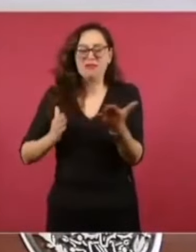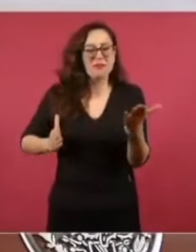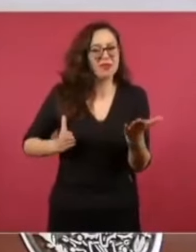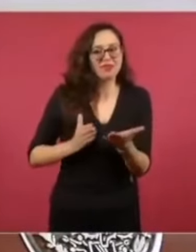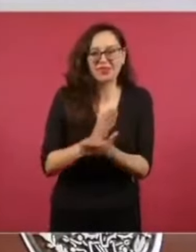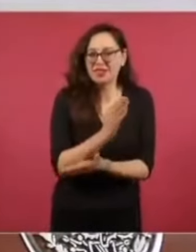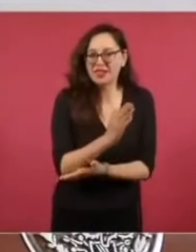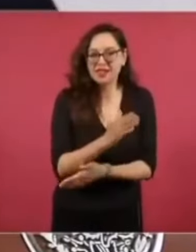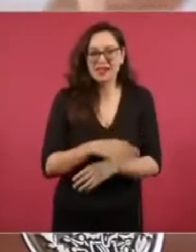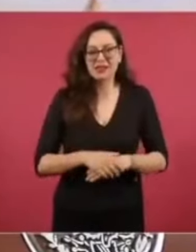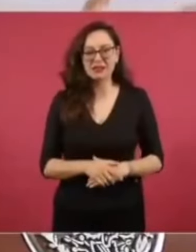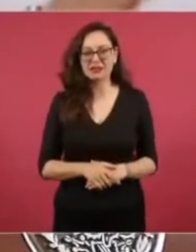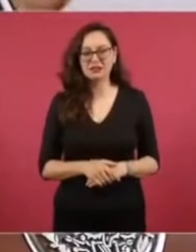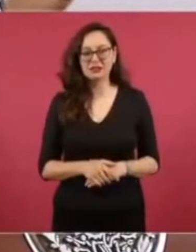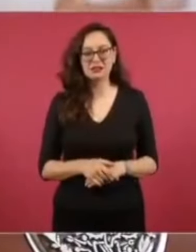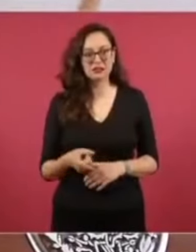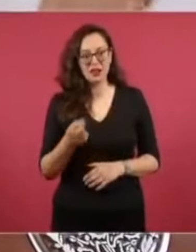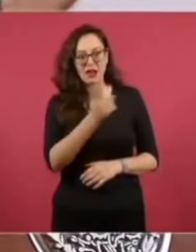¿Y dónde están